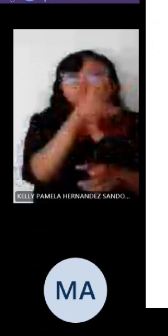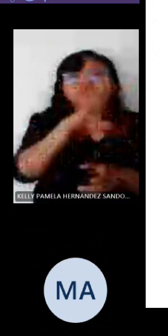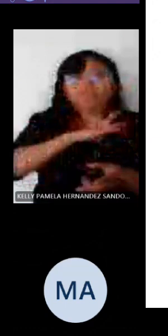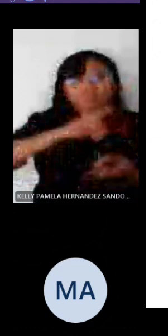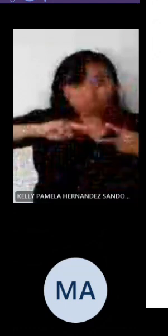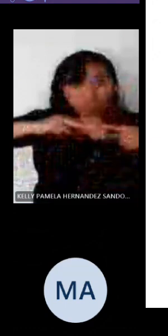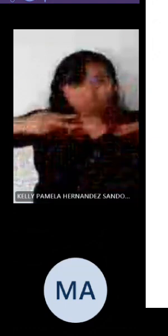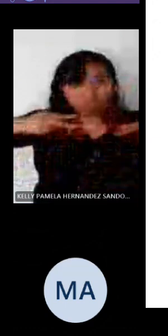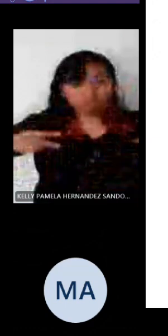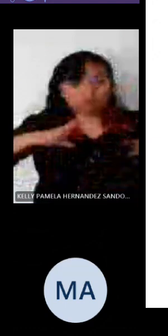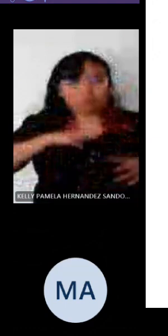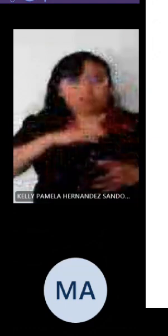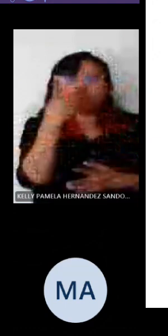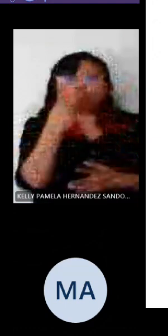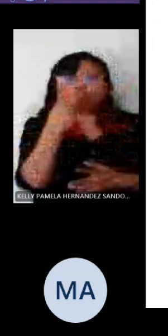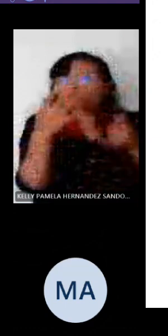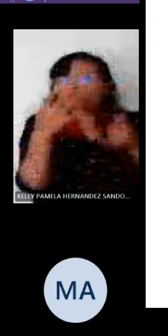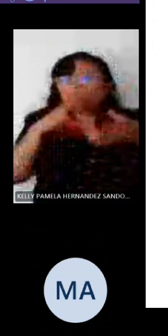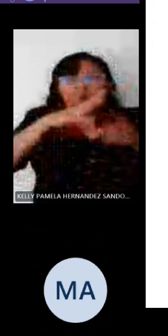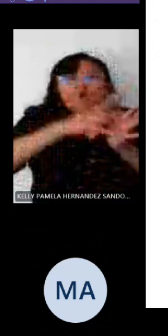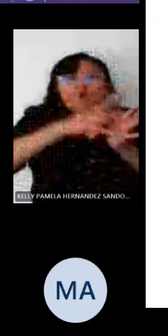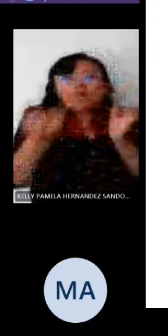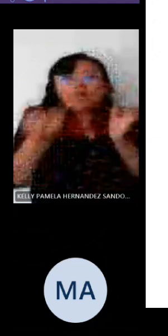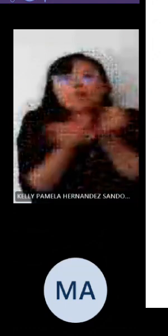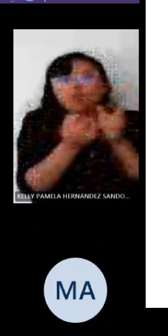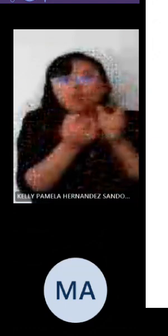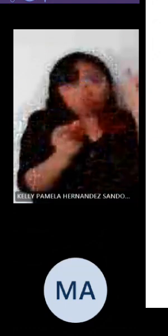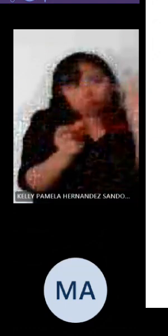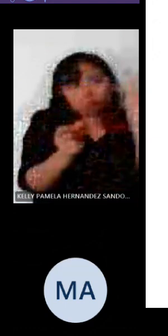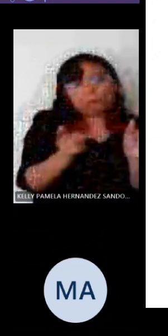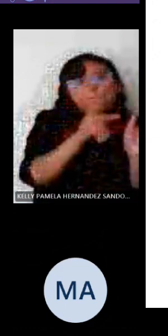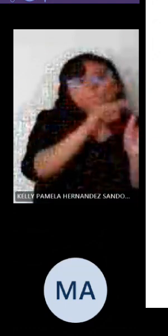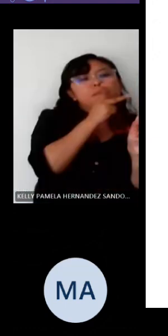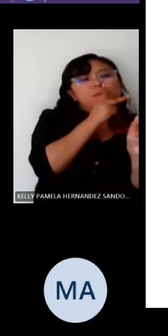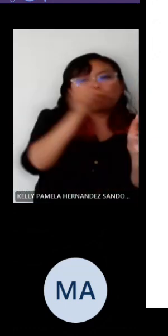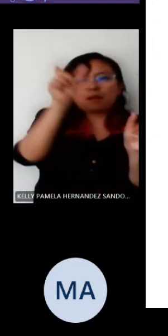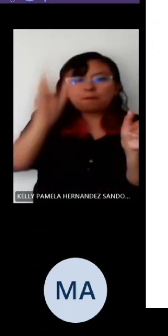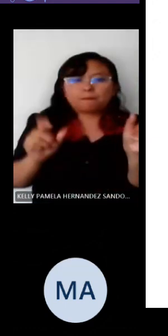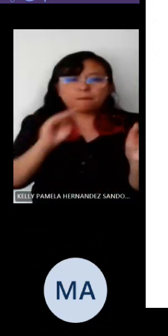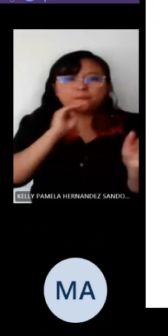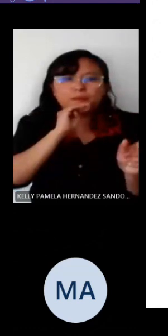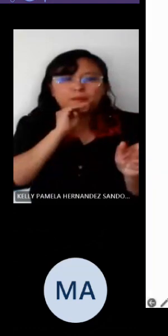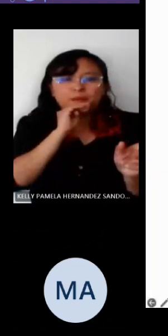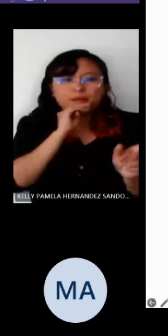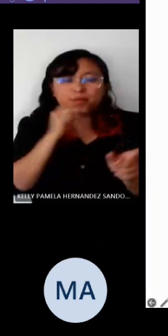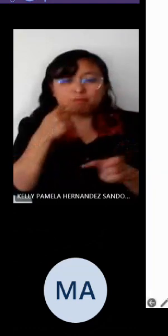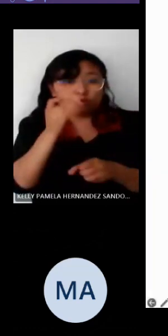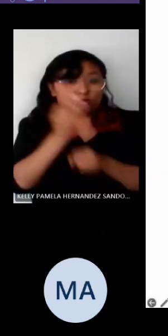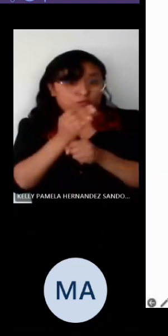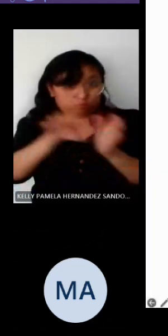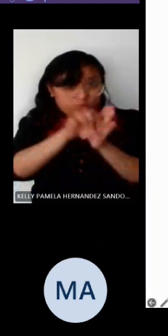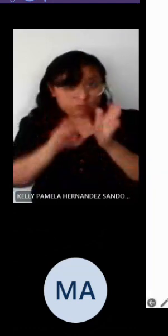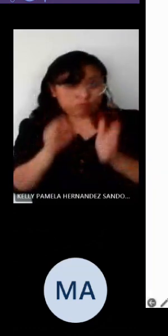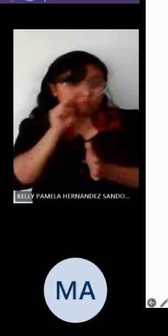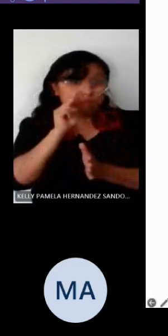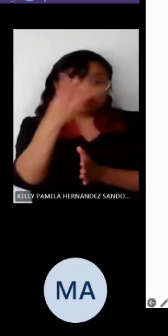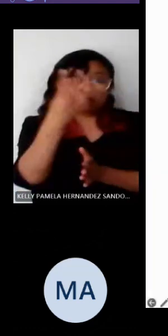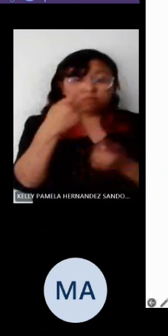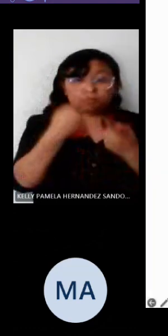siempre vamos a tener dos copias, uno de mamá y otro de papá. Y aquí les pongo que tenemos, por ejemplo, en esta imagen, tres